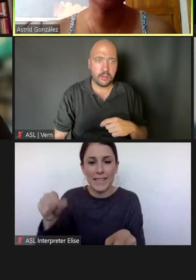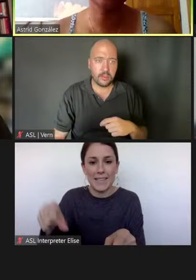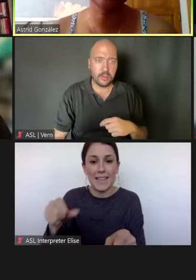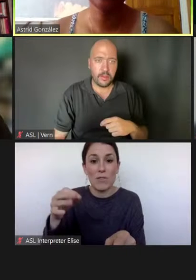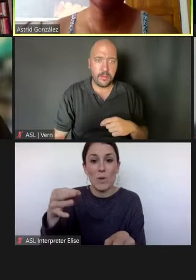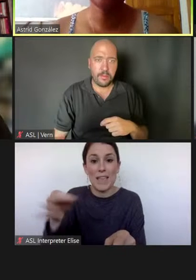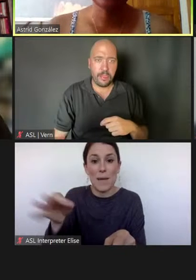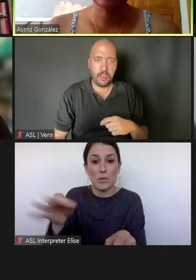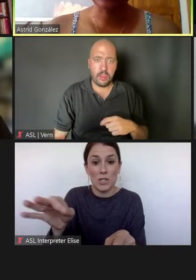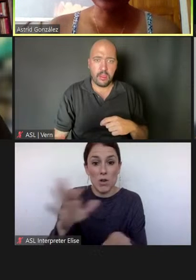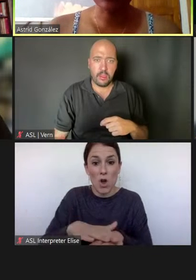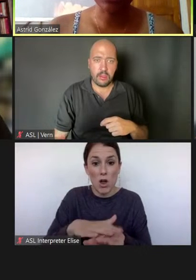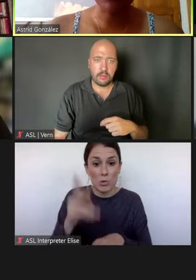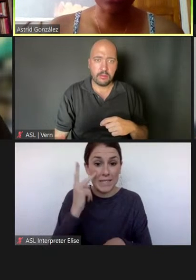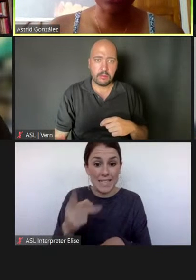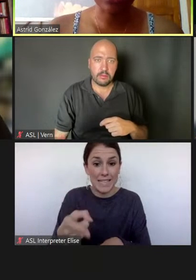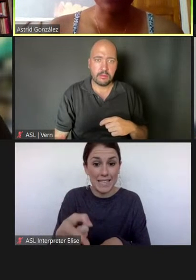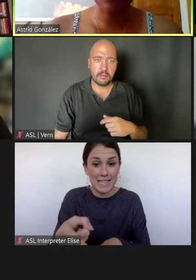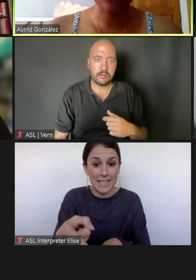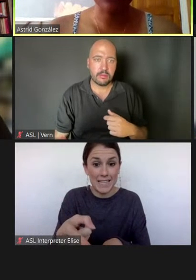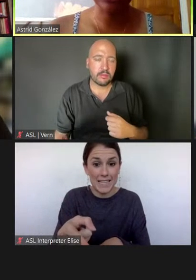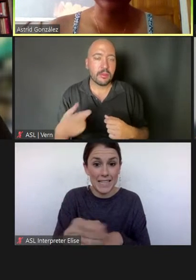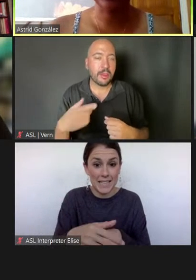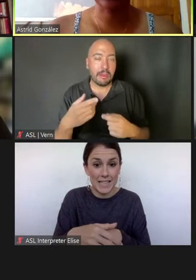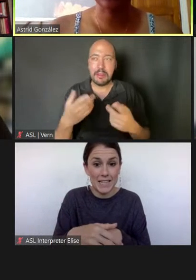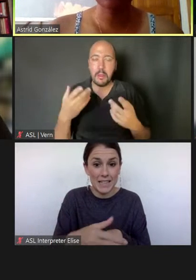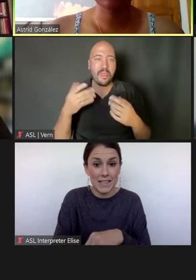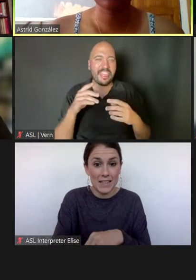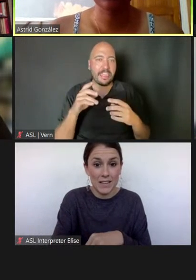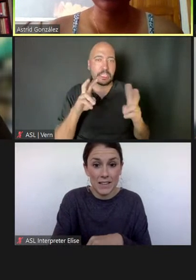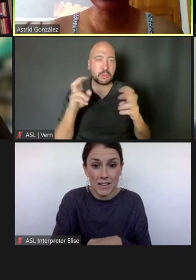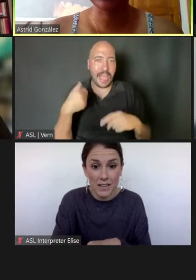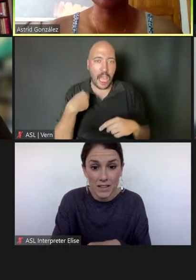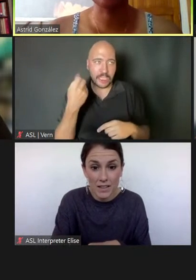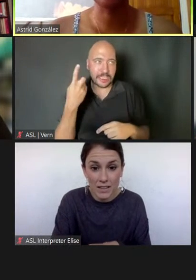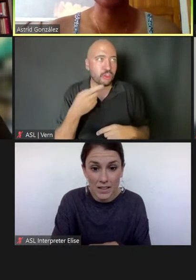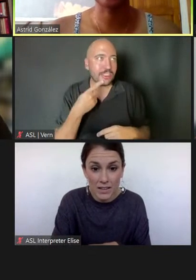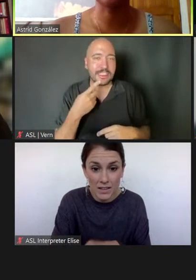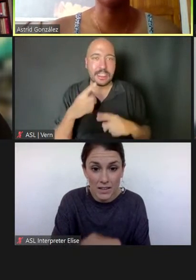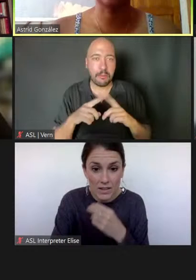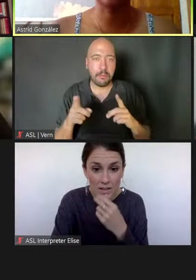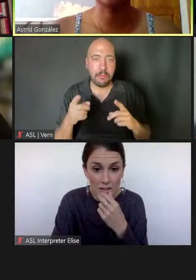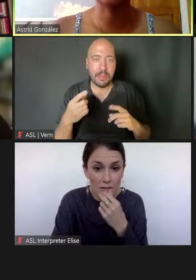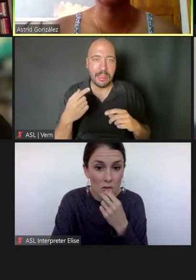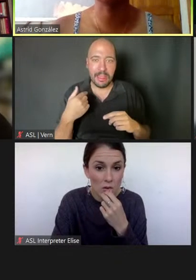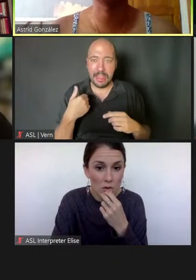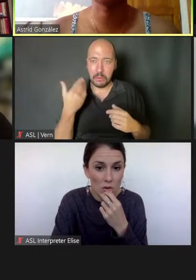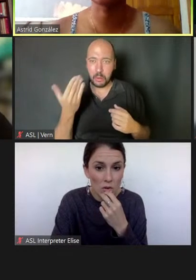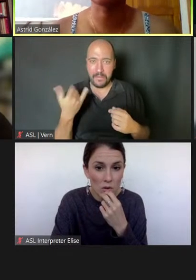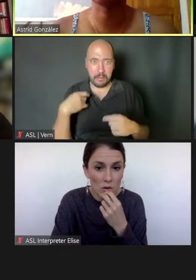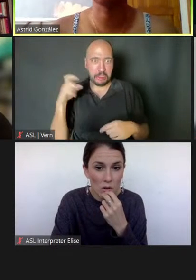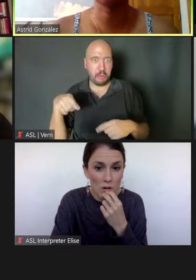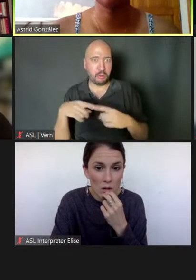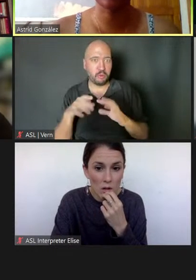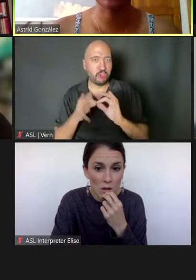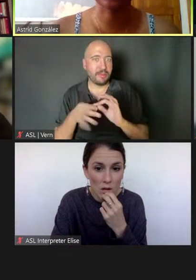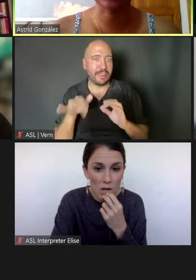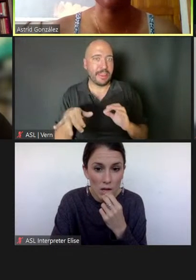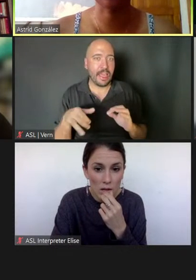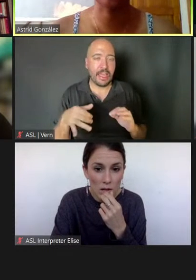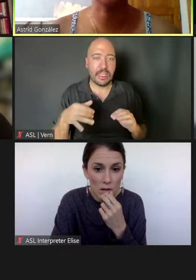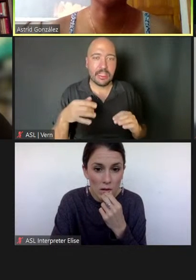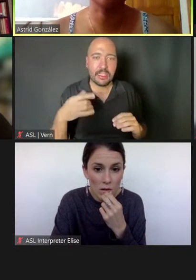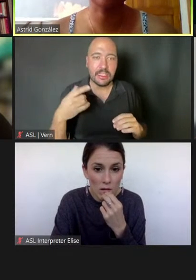imaginarios coloniales y un imaginario del narco y en donde la presencia